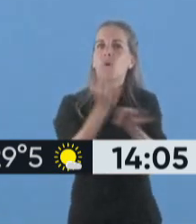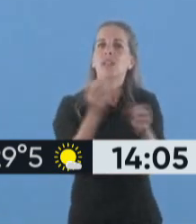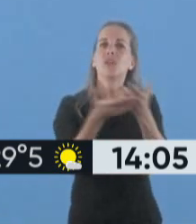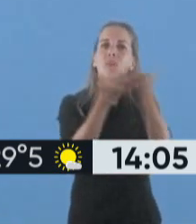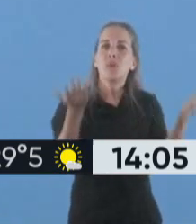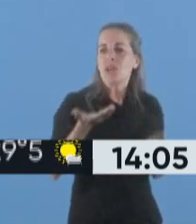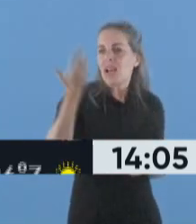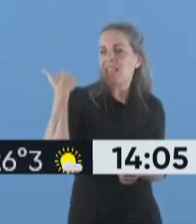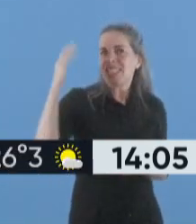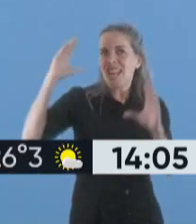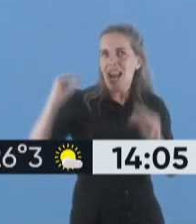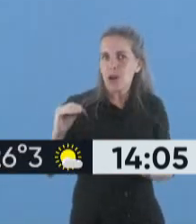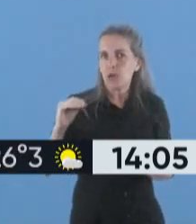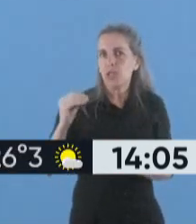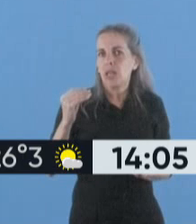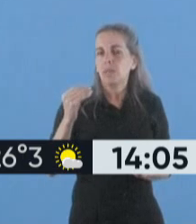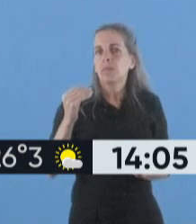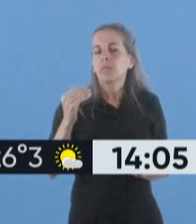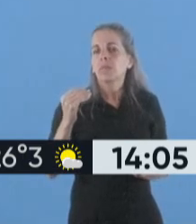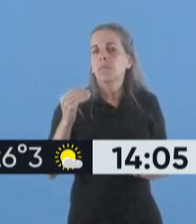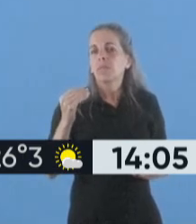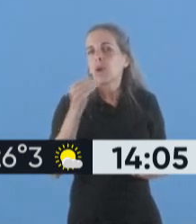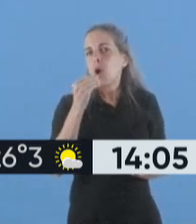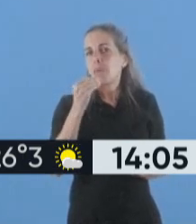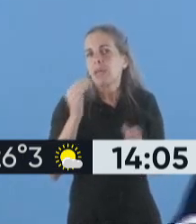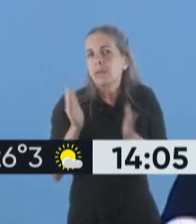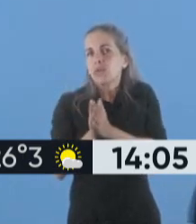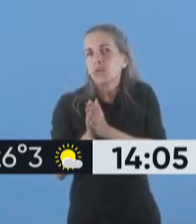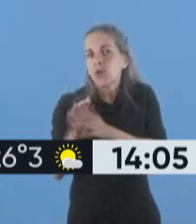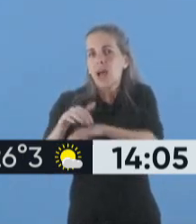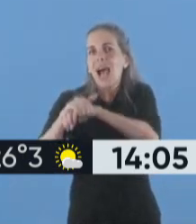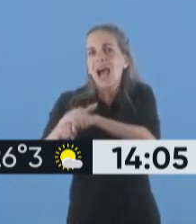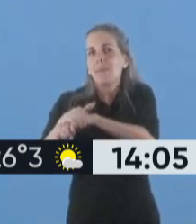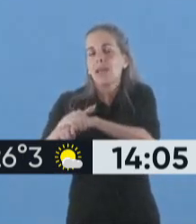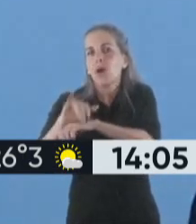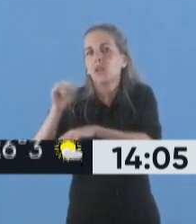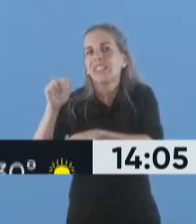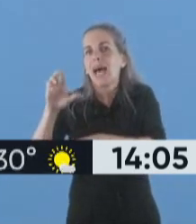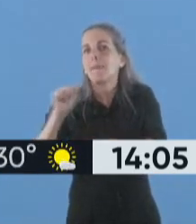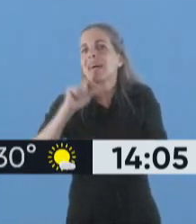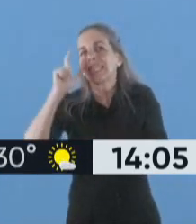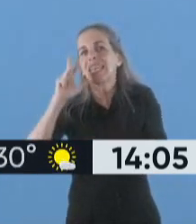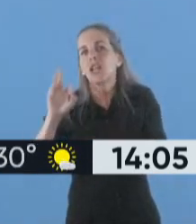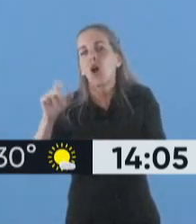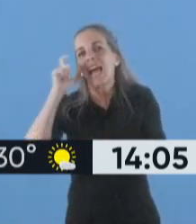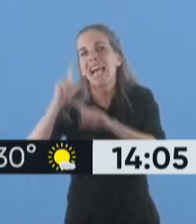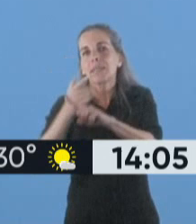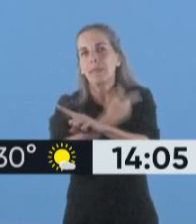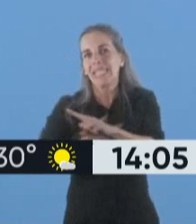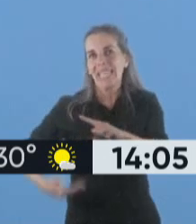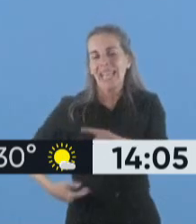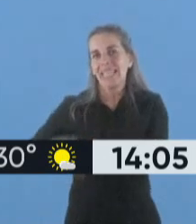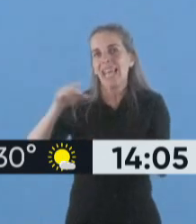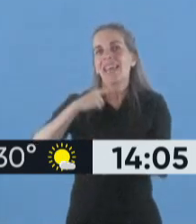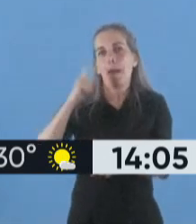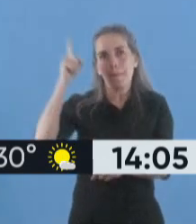a la noche comí con un gran amigo, José Luis Rodríguez Zapatero, expresidente de España. Cenamos